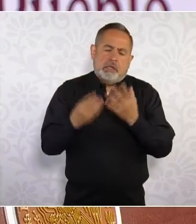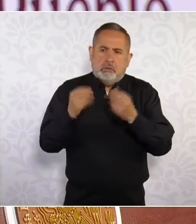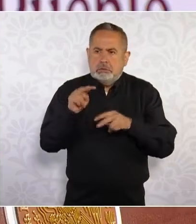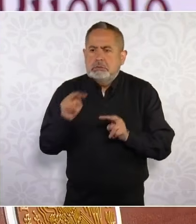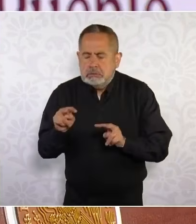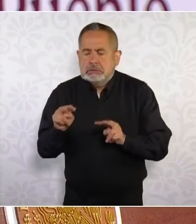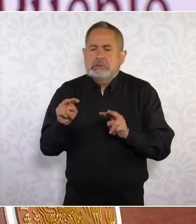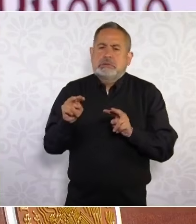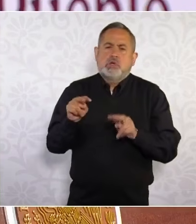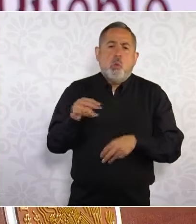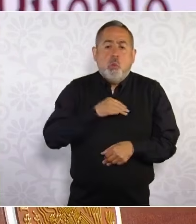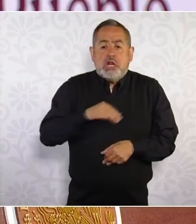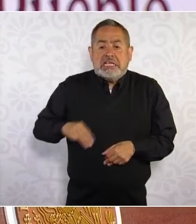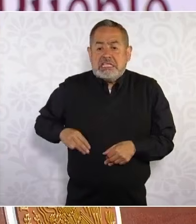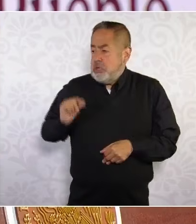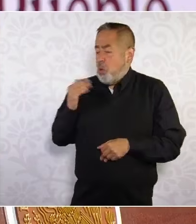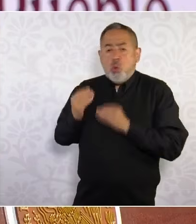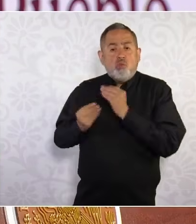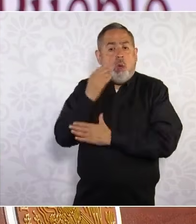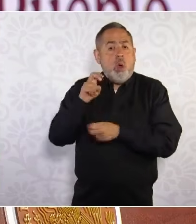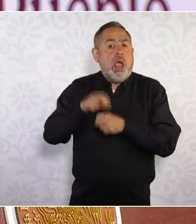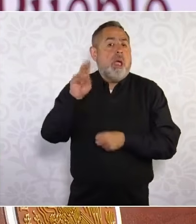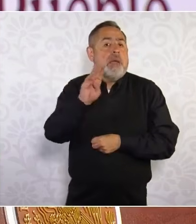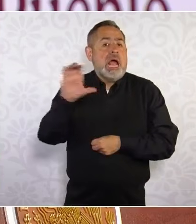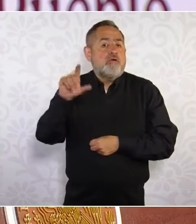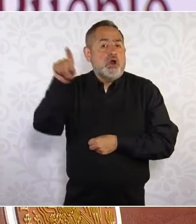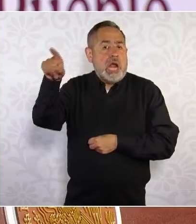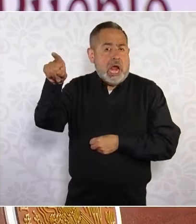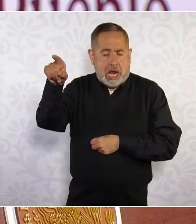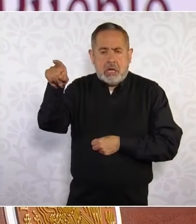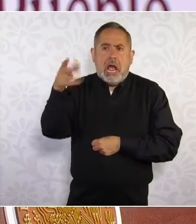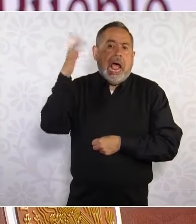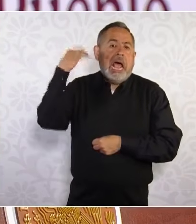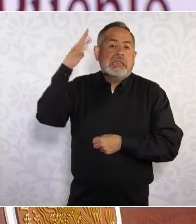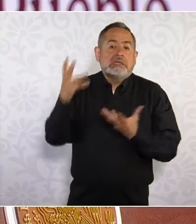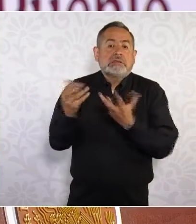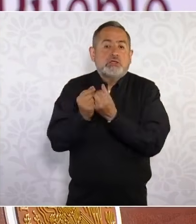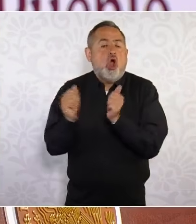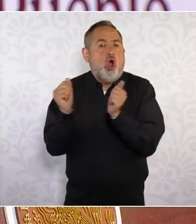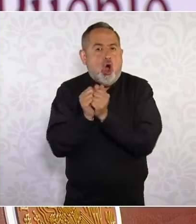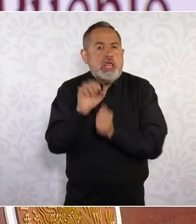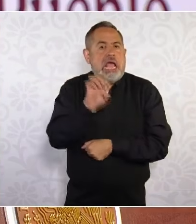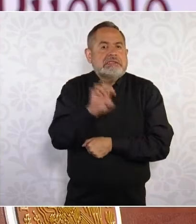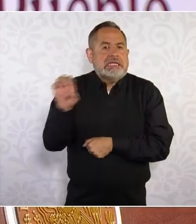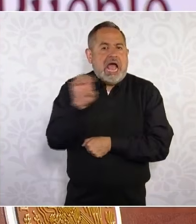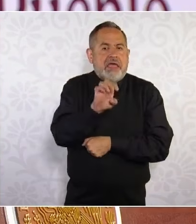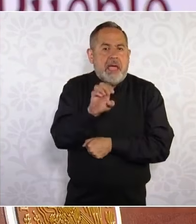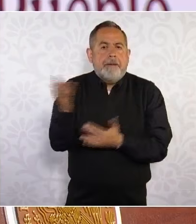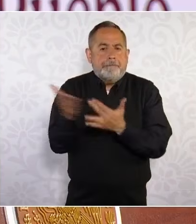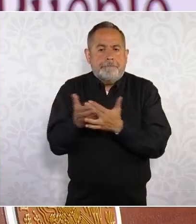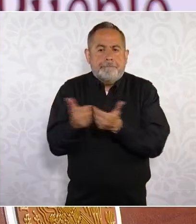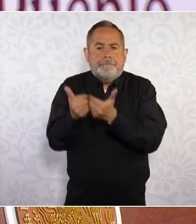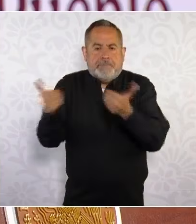Apenas es municipio en el estado de Baja California. Era parte del municipio de Ensenada. Es un municipio